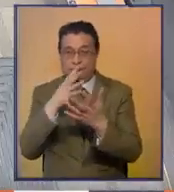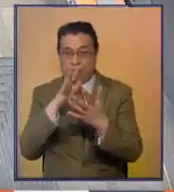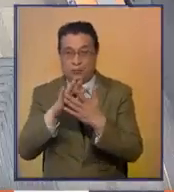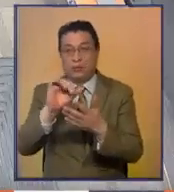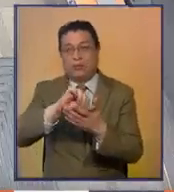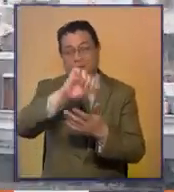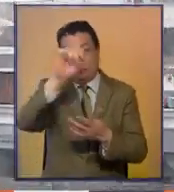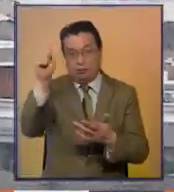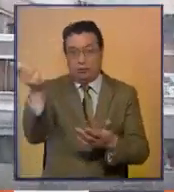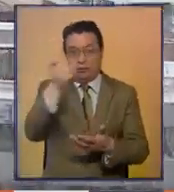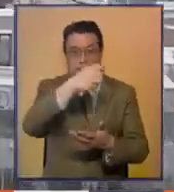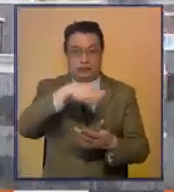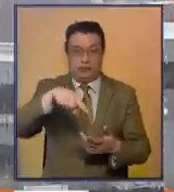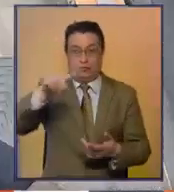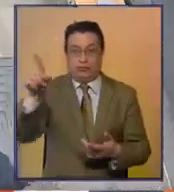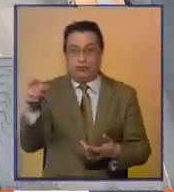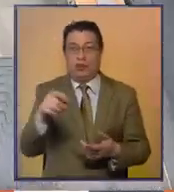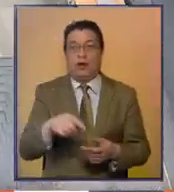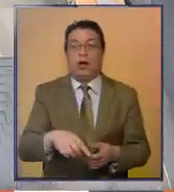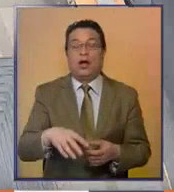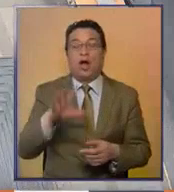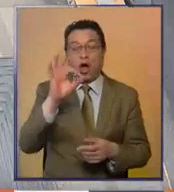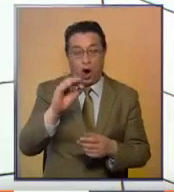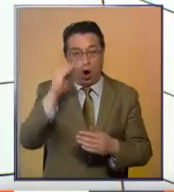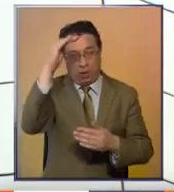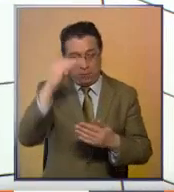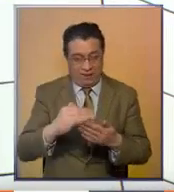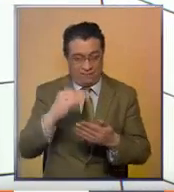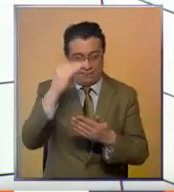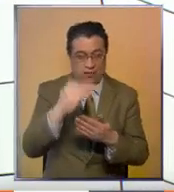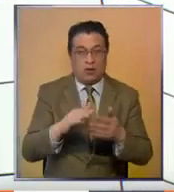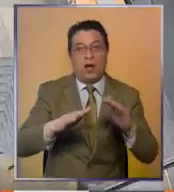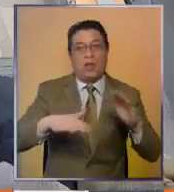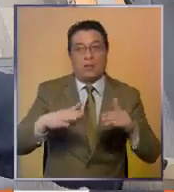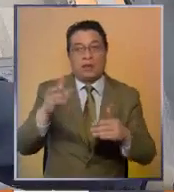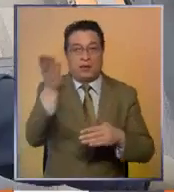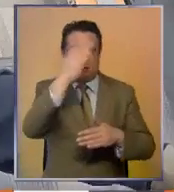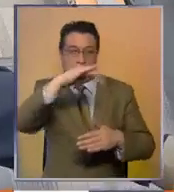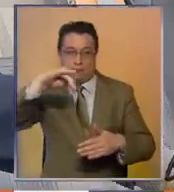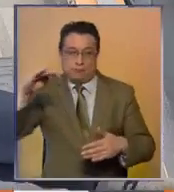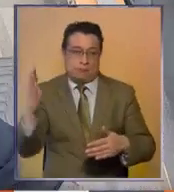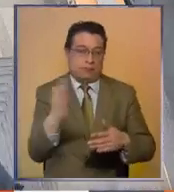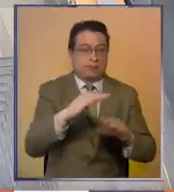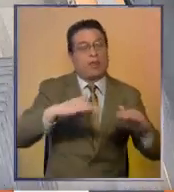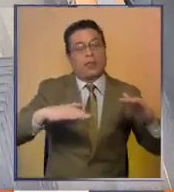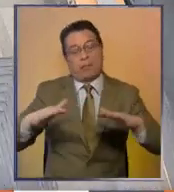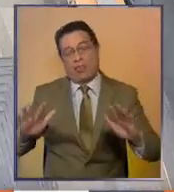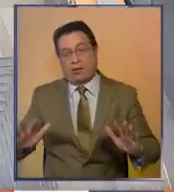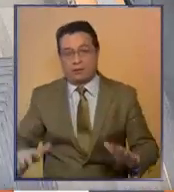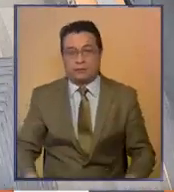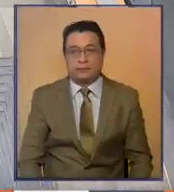circular o vertical para orillar.